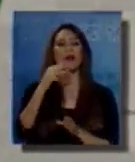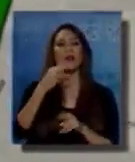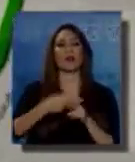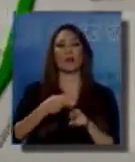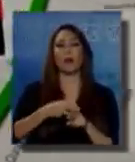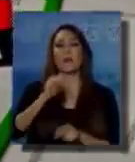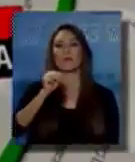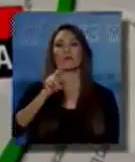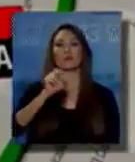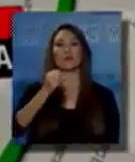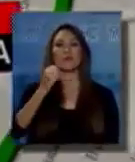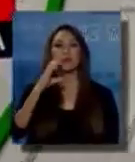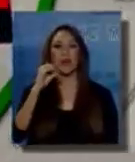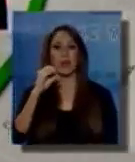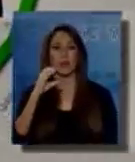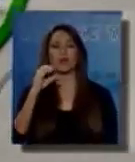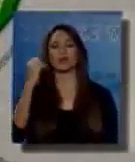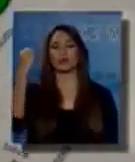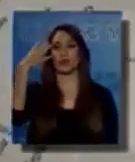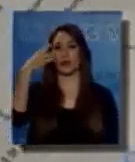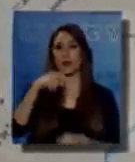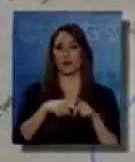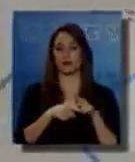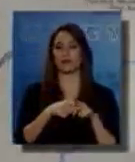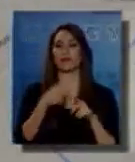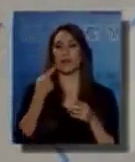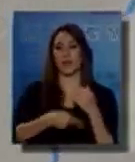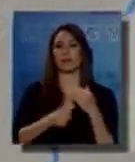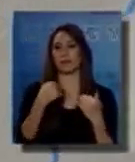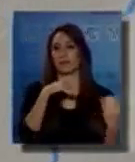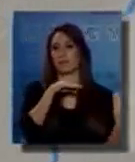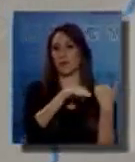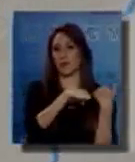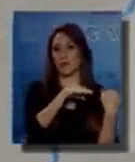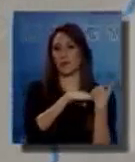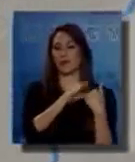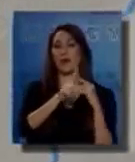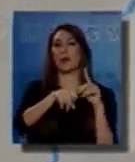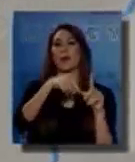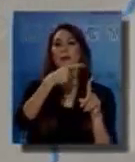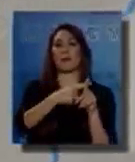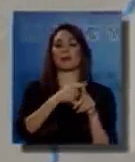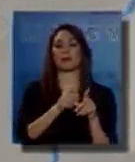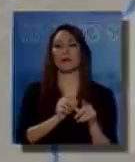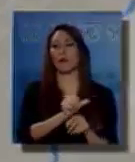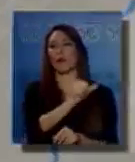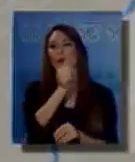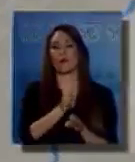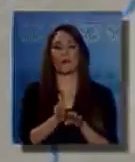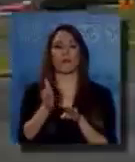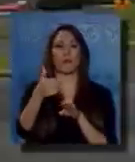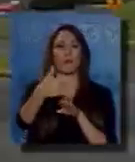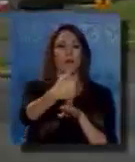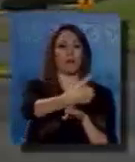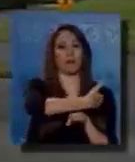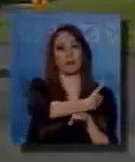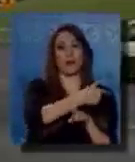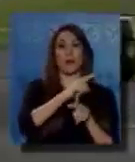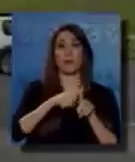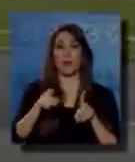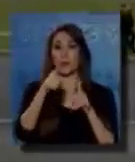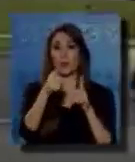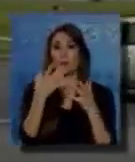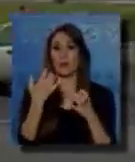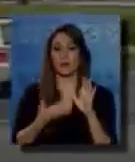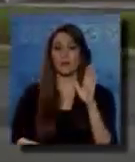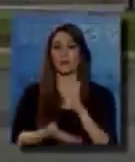Esta se enlaza con la avenida 13 de junio, que será bidireccional, hasta llegar nuevamente a la avenida Manuel Córdoba Galarza. Pero si usted pretende